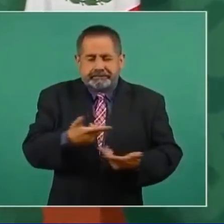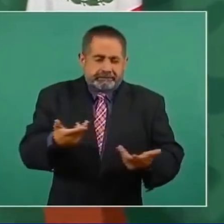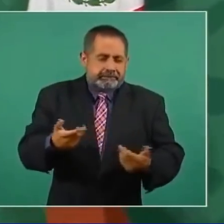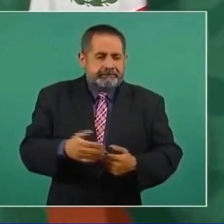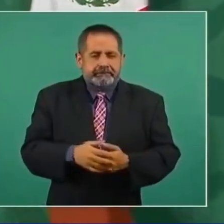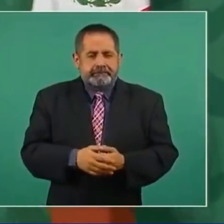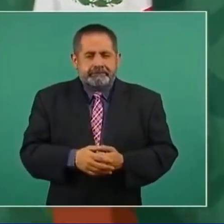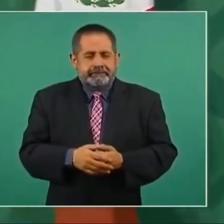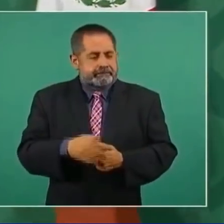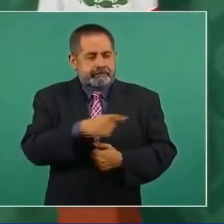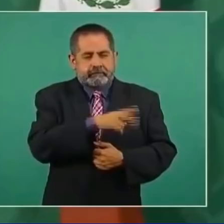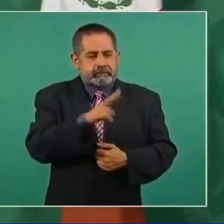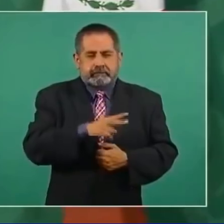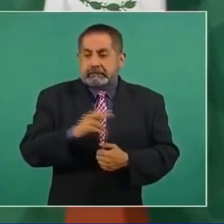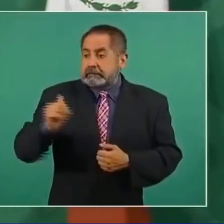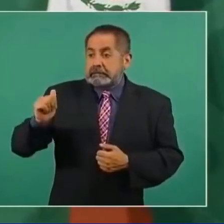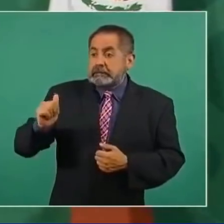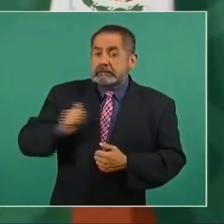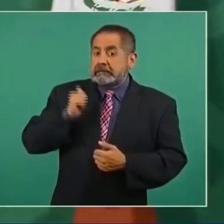este lamentable